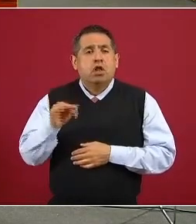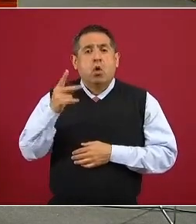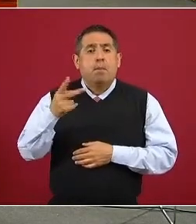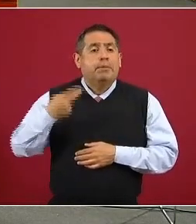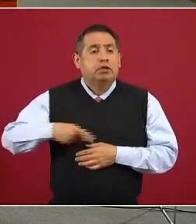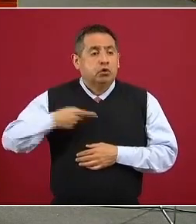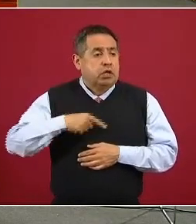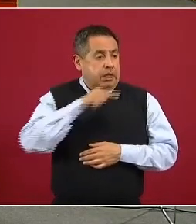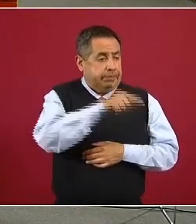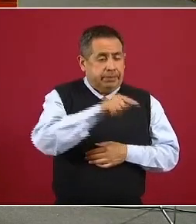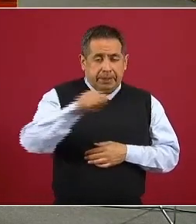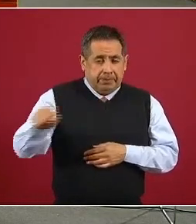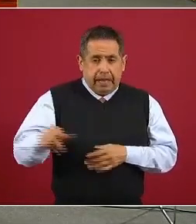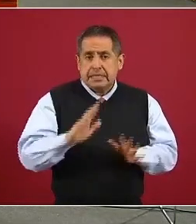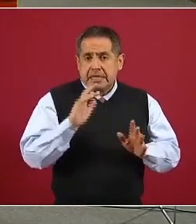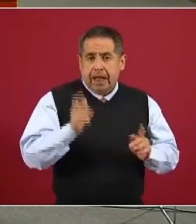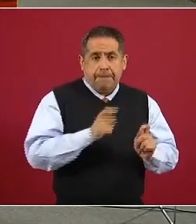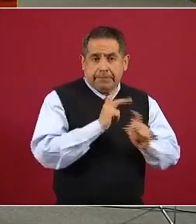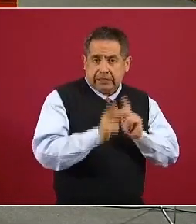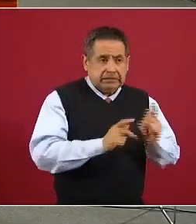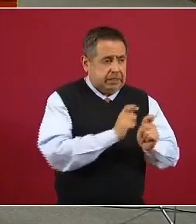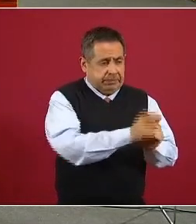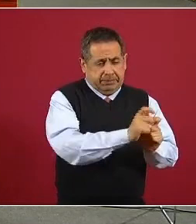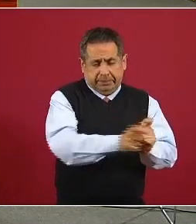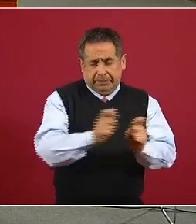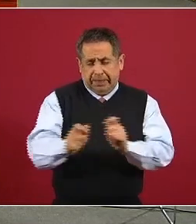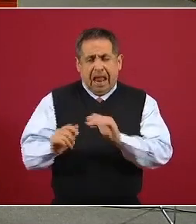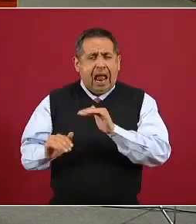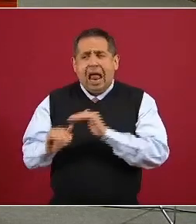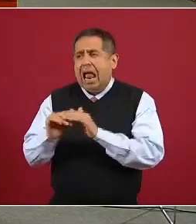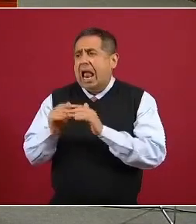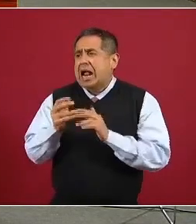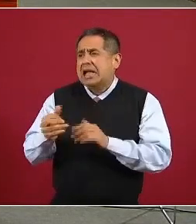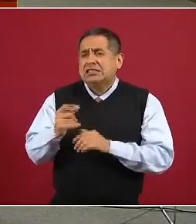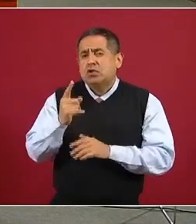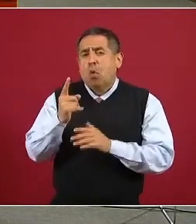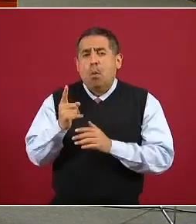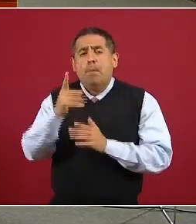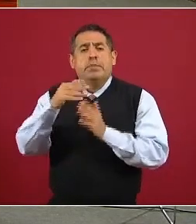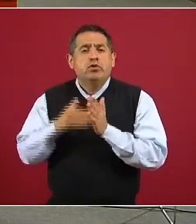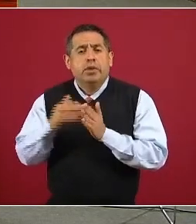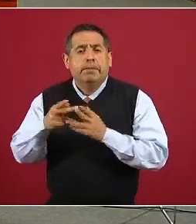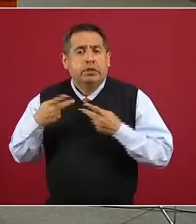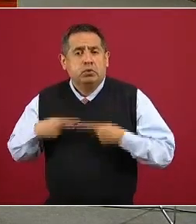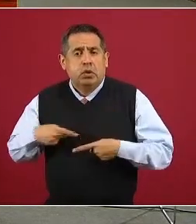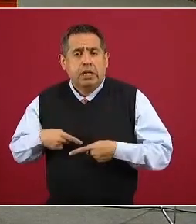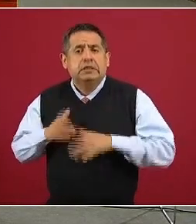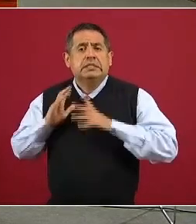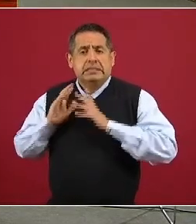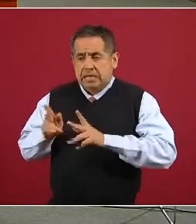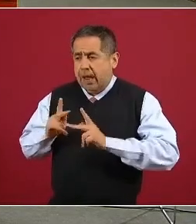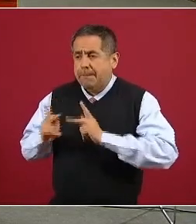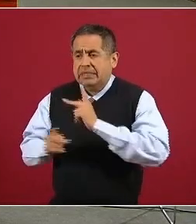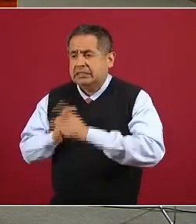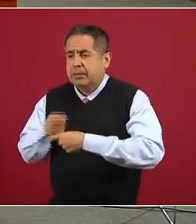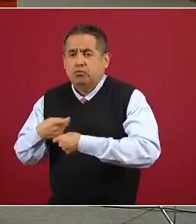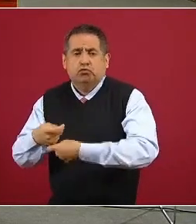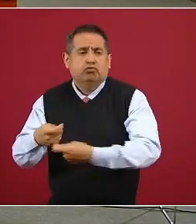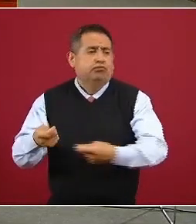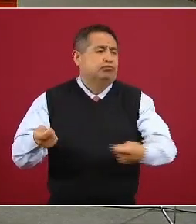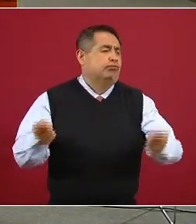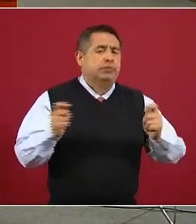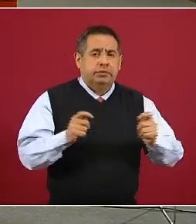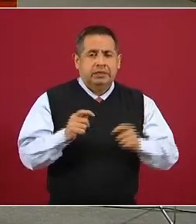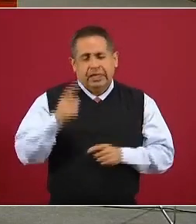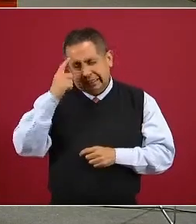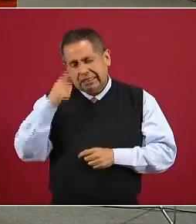994,341 beneficiarios. Estamos muy cerca del millón. Yo creo que en esta semana espero tengamos ya esa primera meta,